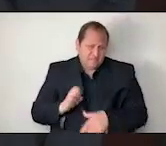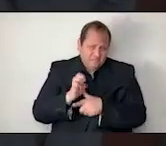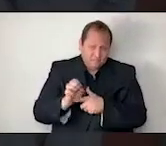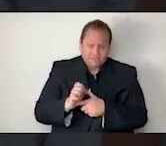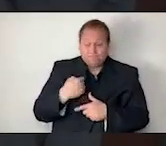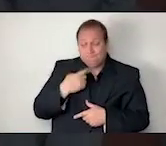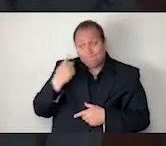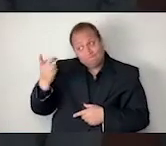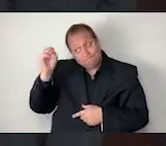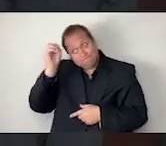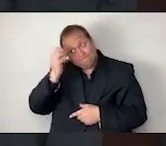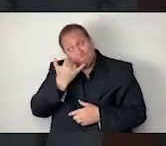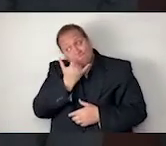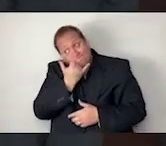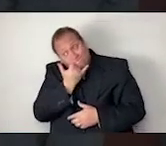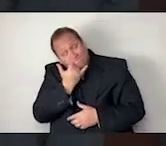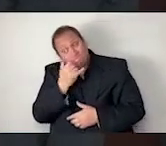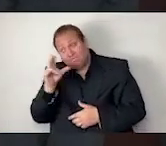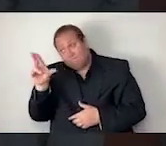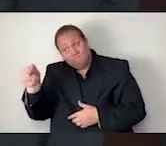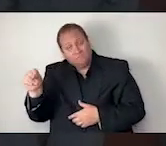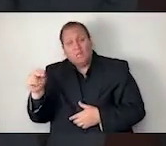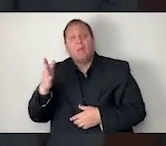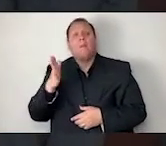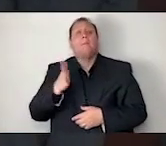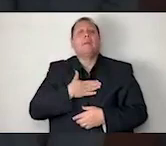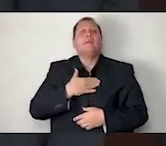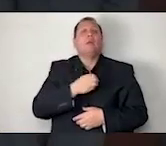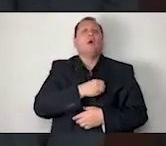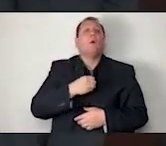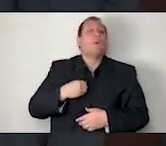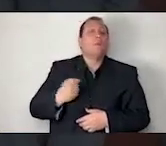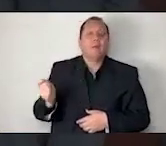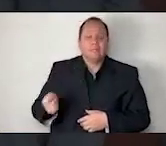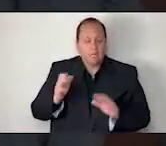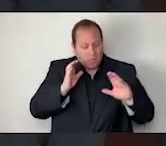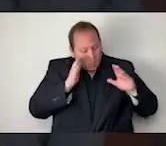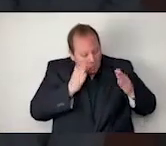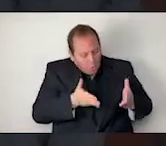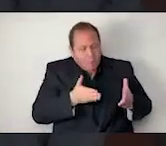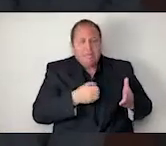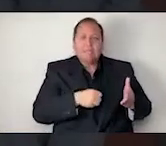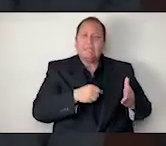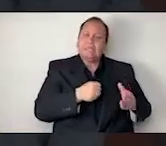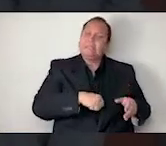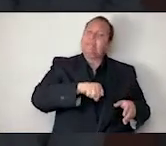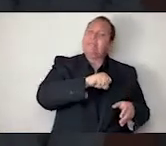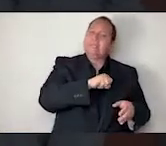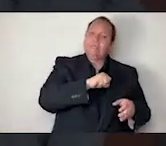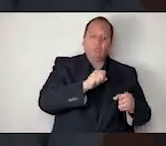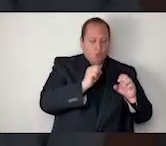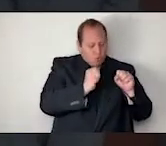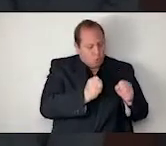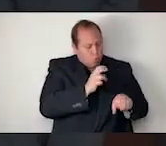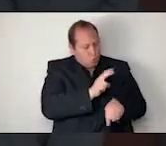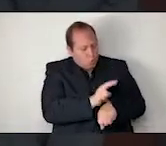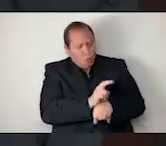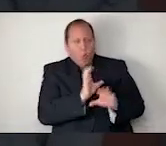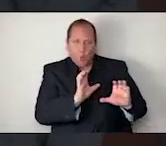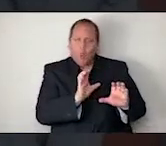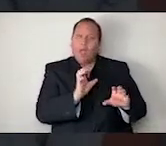decirles no porque en mi obligación es la seguridad la salud y el bienestar de los bajacalifornianos